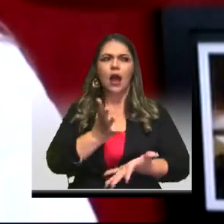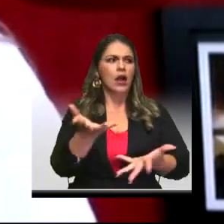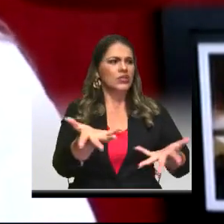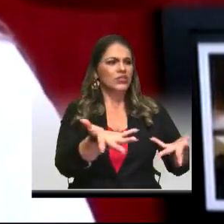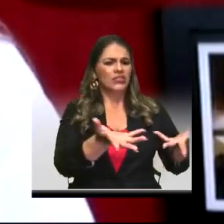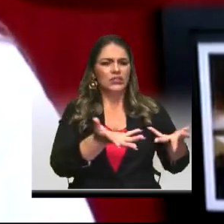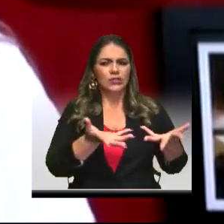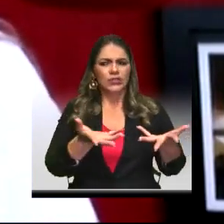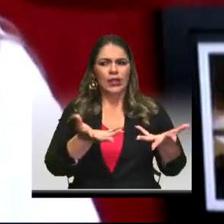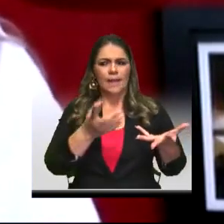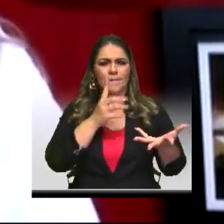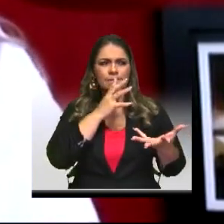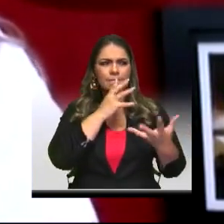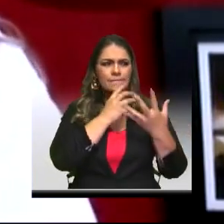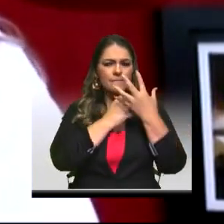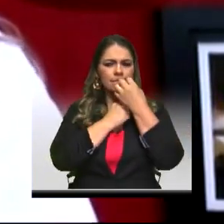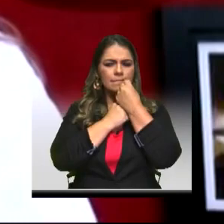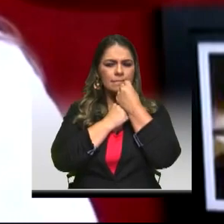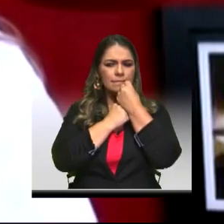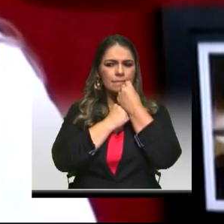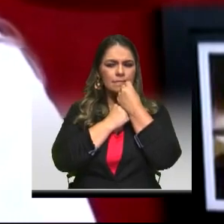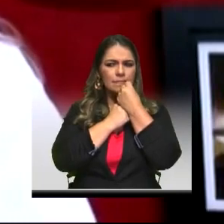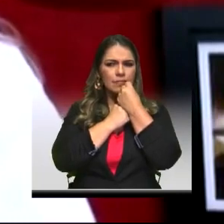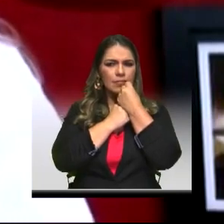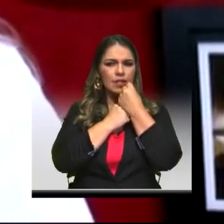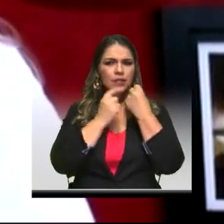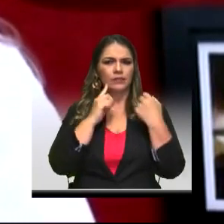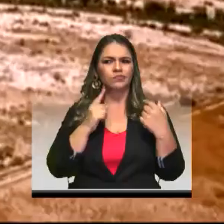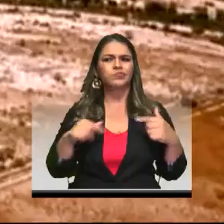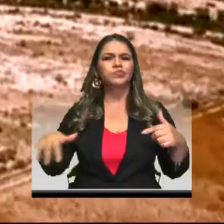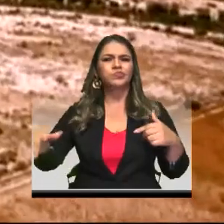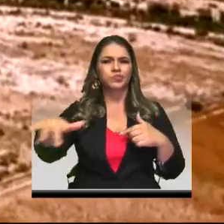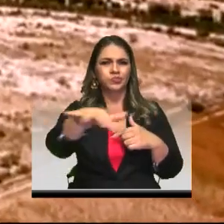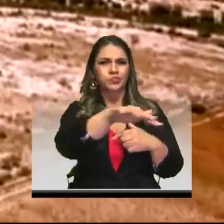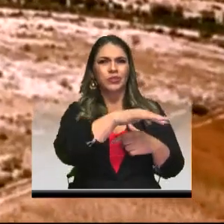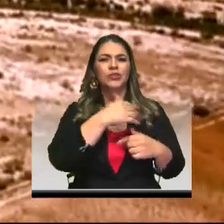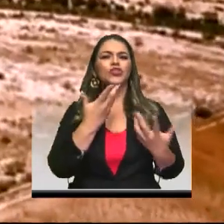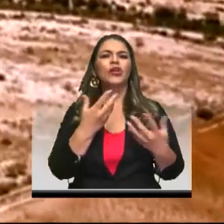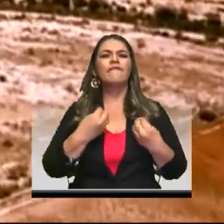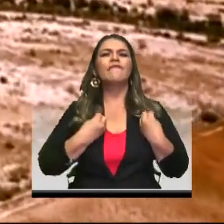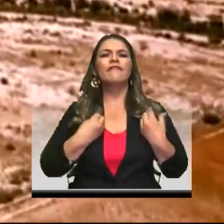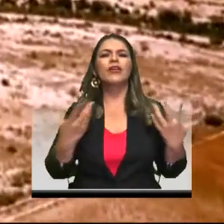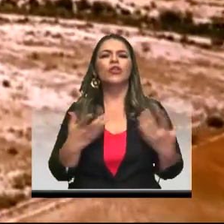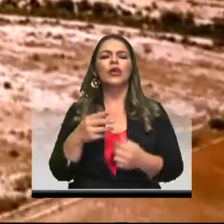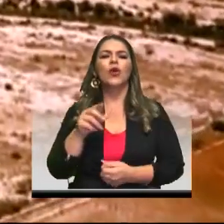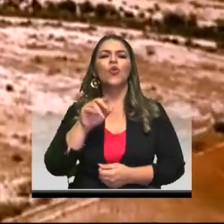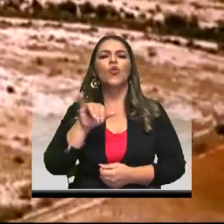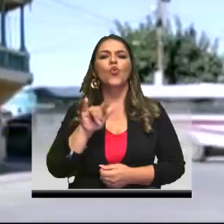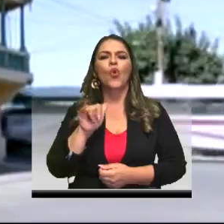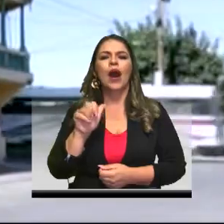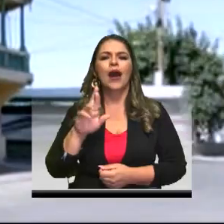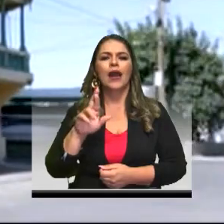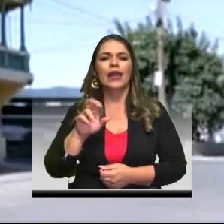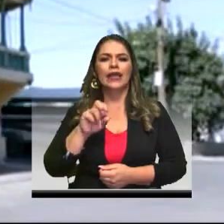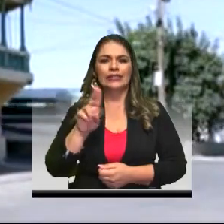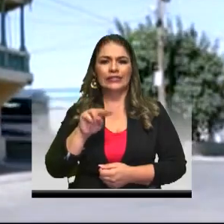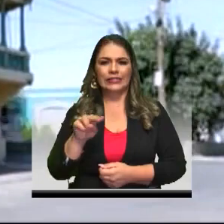posterior a eso, bueno, pues se vino dando donde yo vivía, que en Ciudad Juárez, Chihuahua, del estado de Chihuahua,